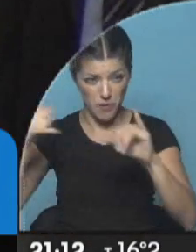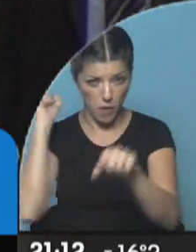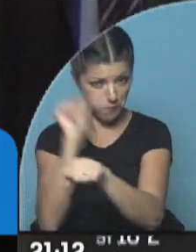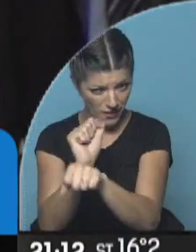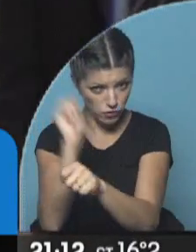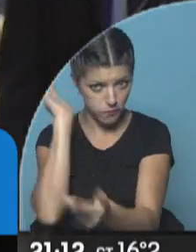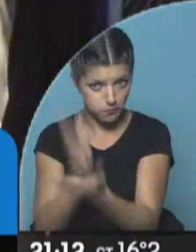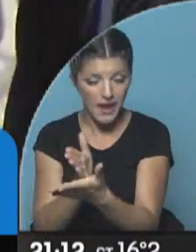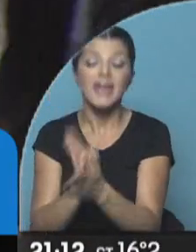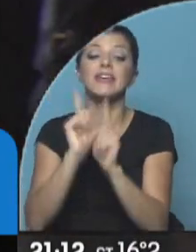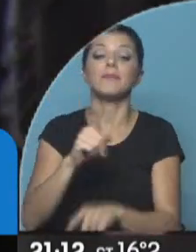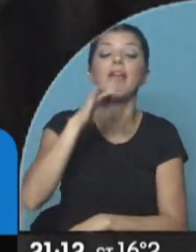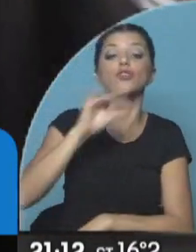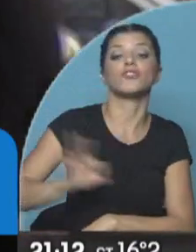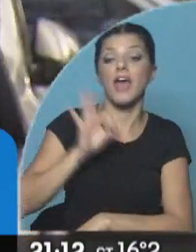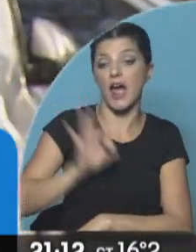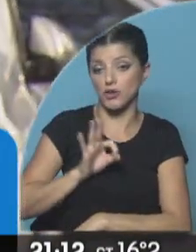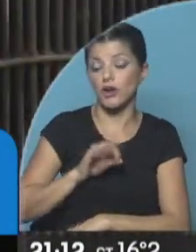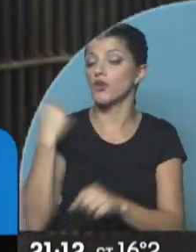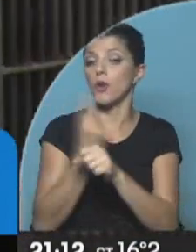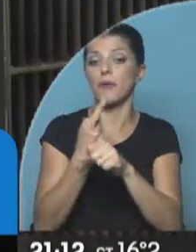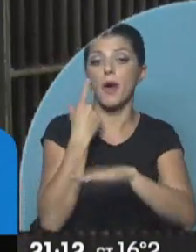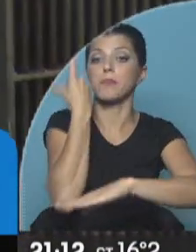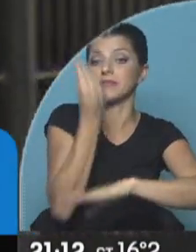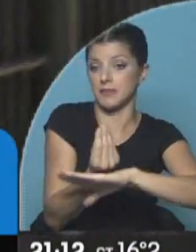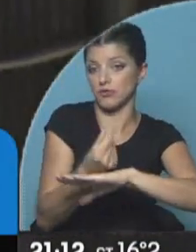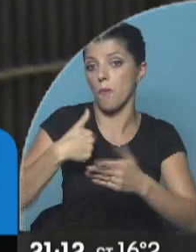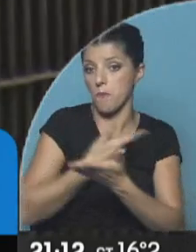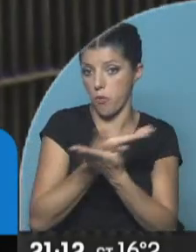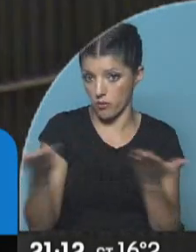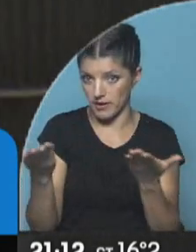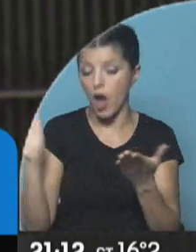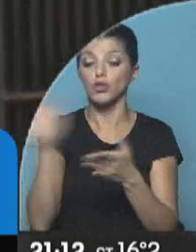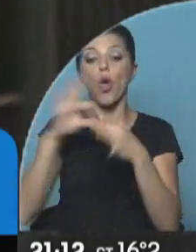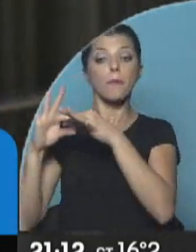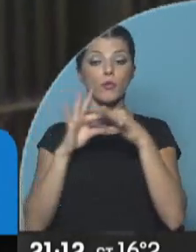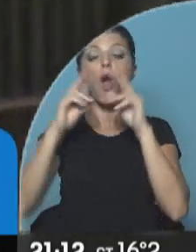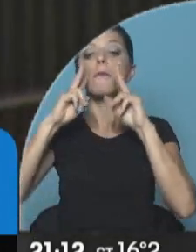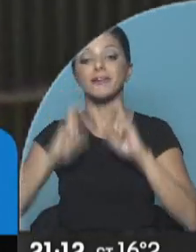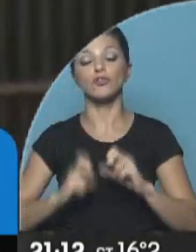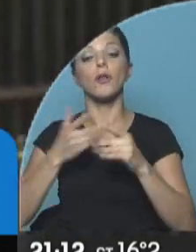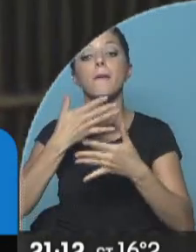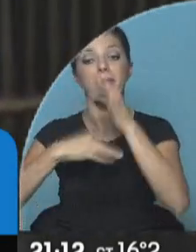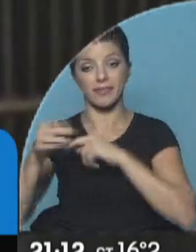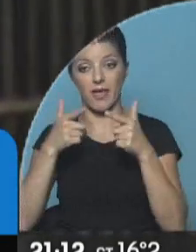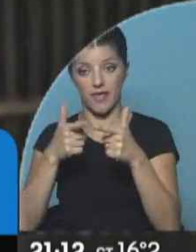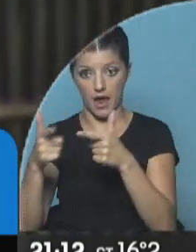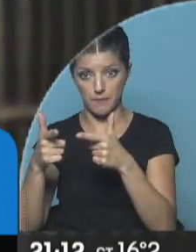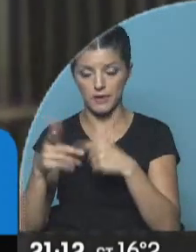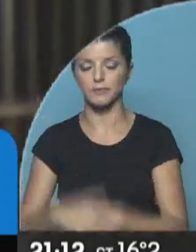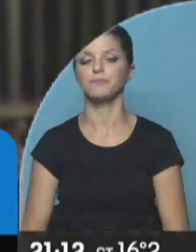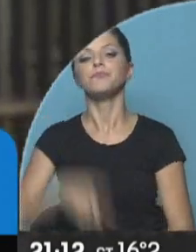y a 14 de inhabilitación para ocupar cargos públicos por el contrabando de armas. El expresidente puede